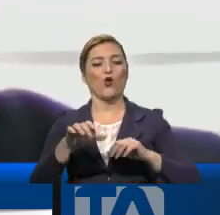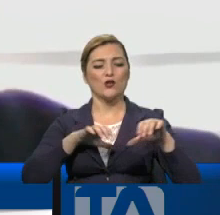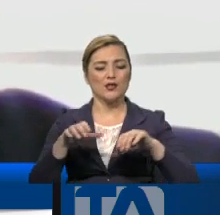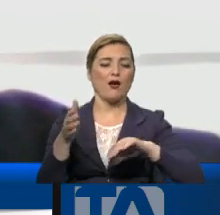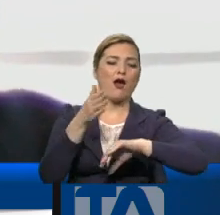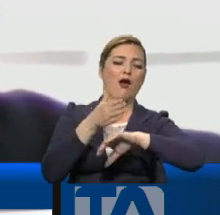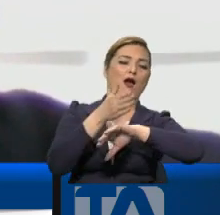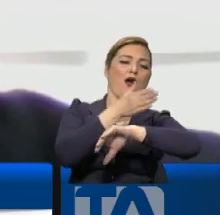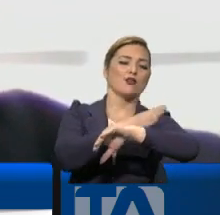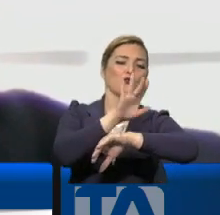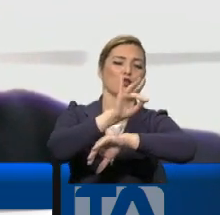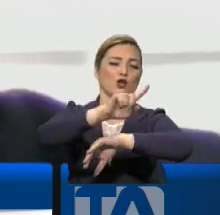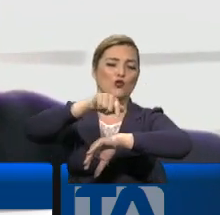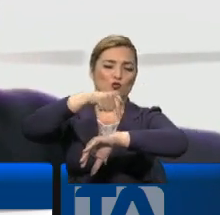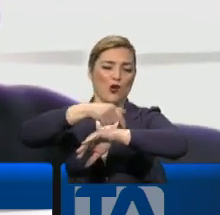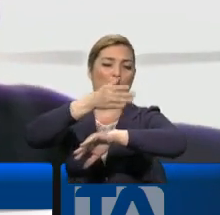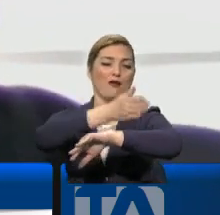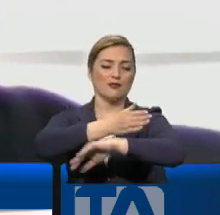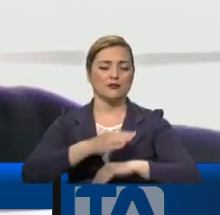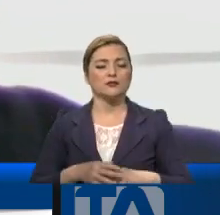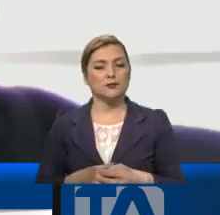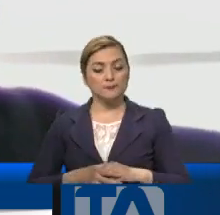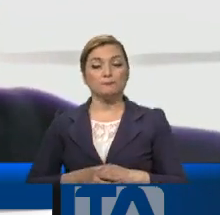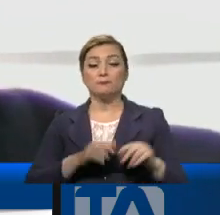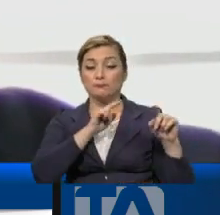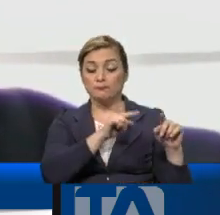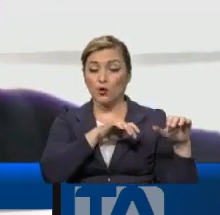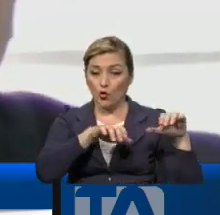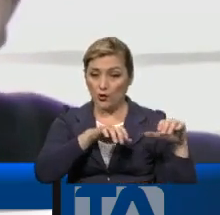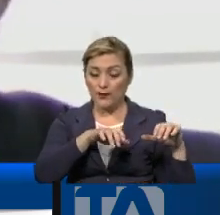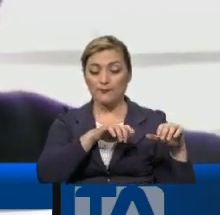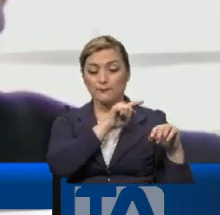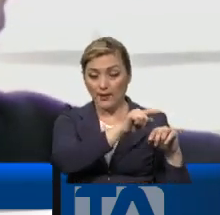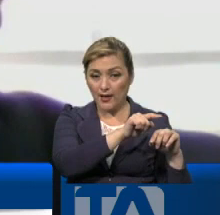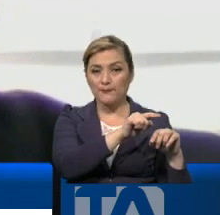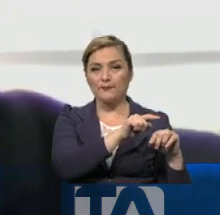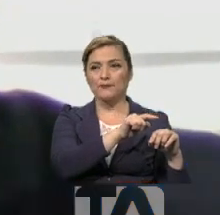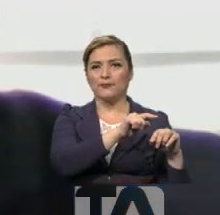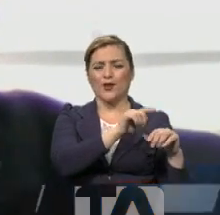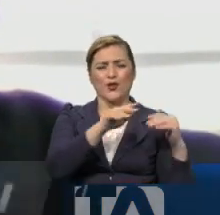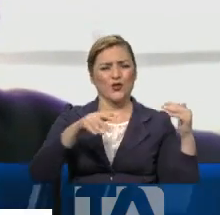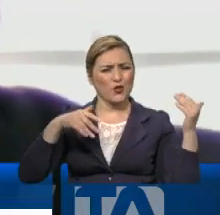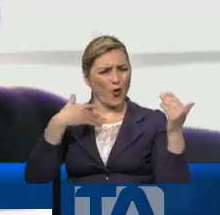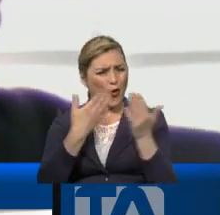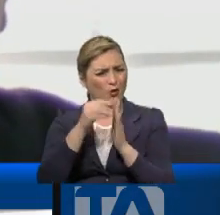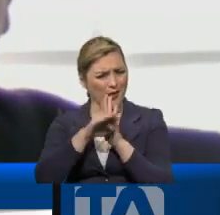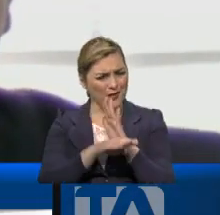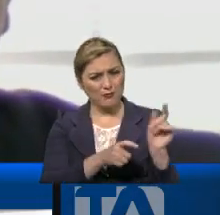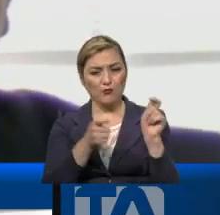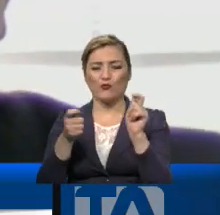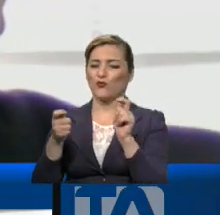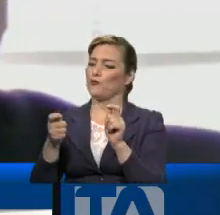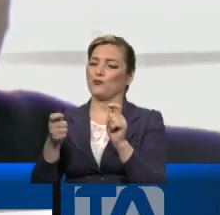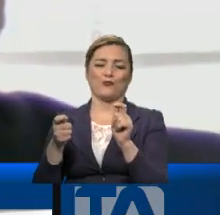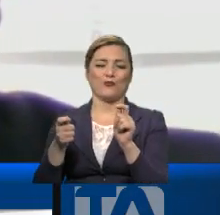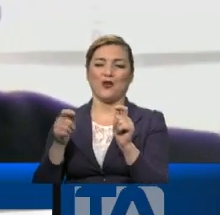24 horas de anticipación con el Ministerio de Salud Pública. En este caso el Ministerio no es que nos pasa todo un listado, sino que una